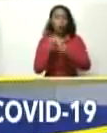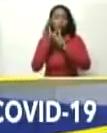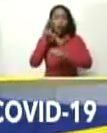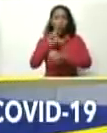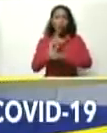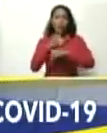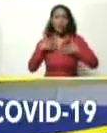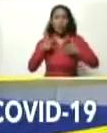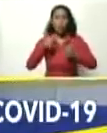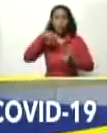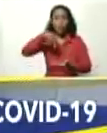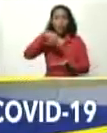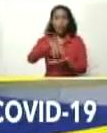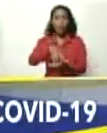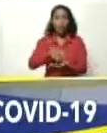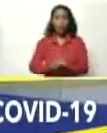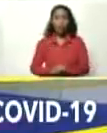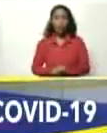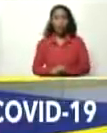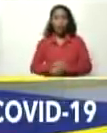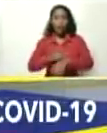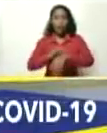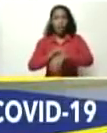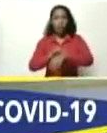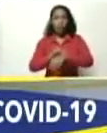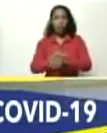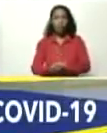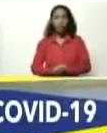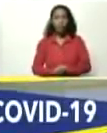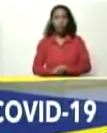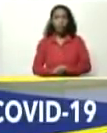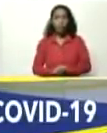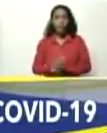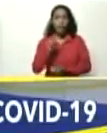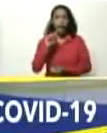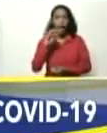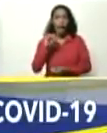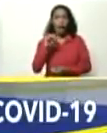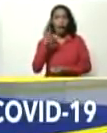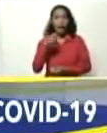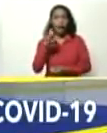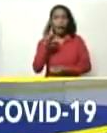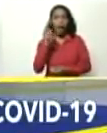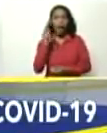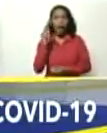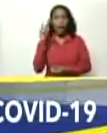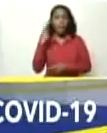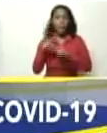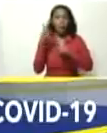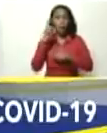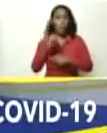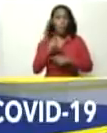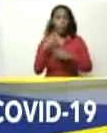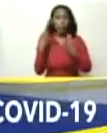de Salud del Estado, la doctora Ángela Torres. Pero